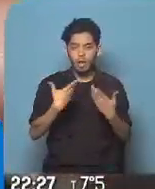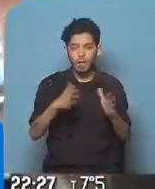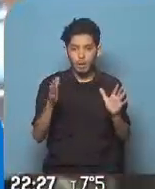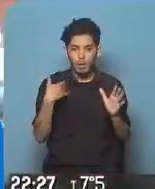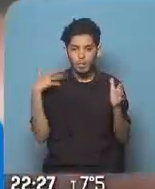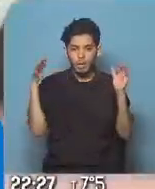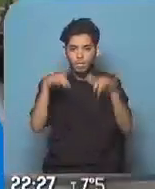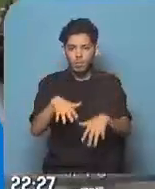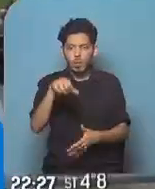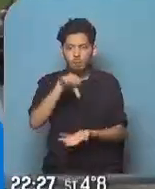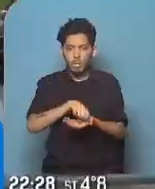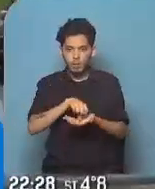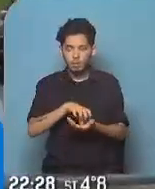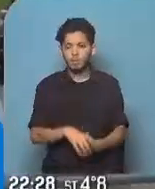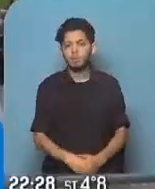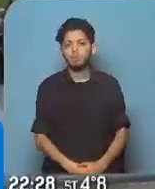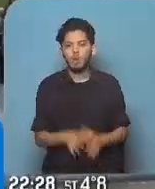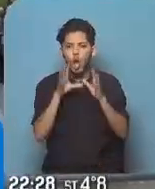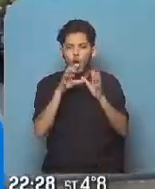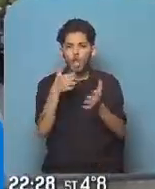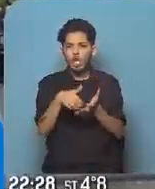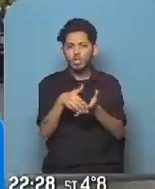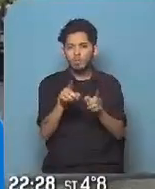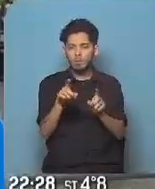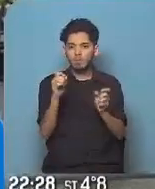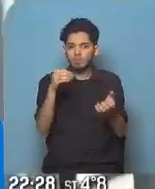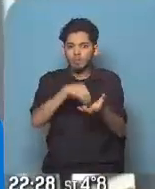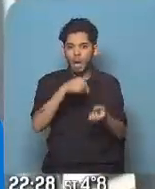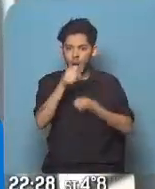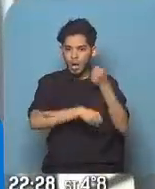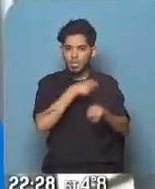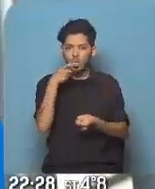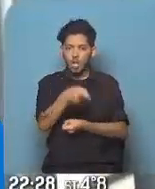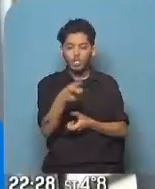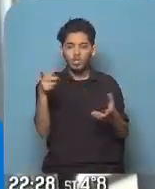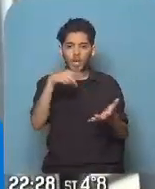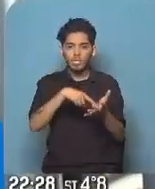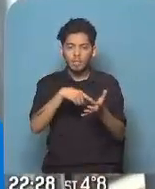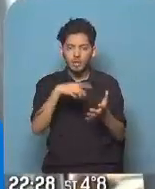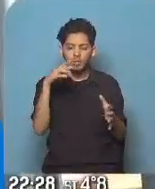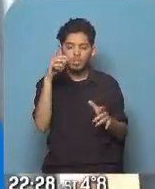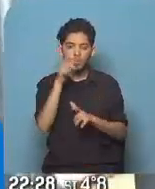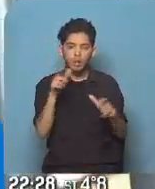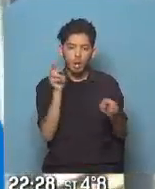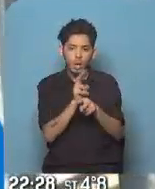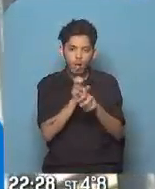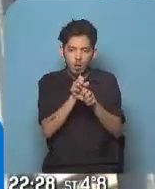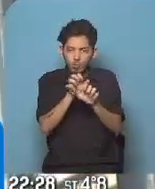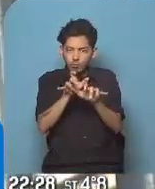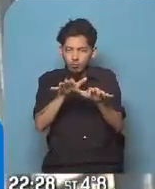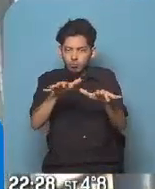abiertas. El odio racista multiplicó los ataques contra centros de refugiados y se expandió por toda